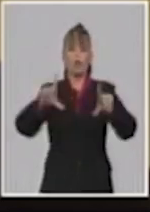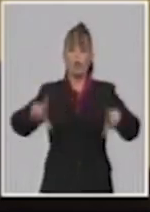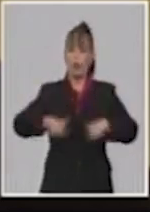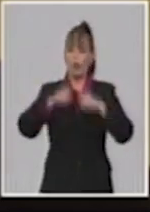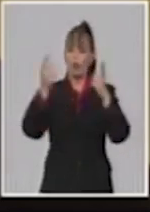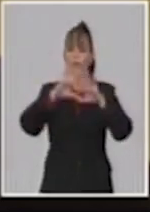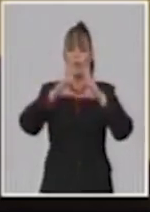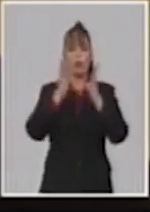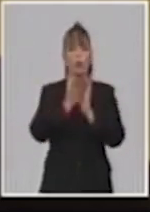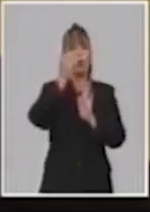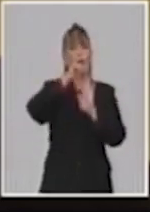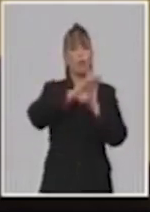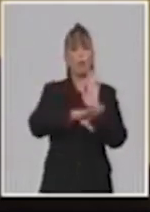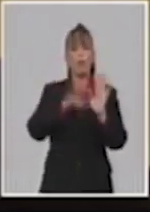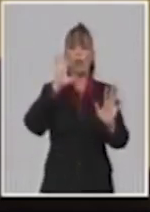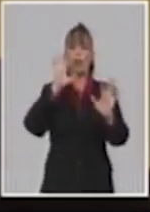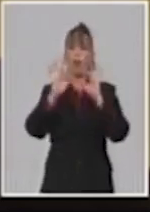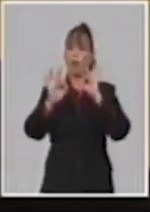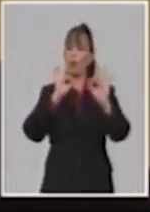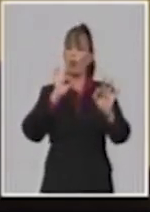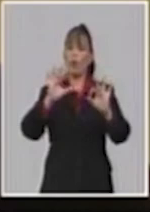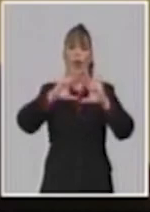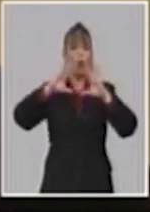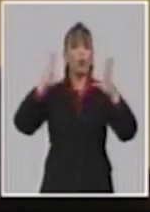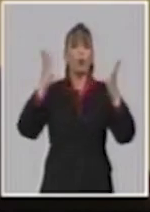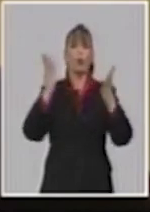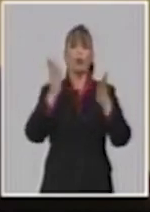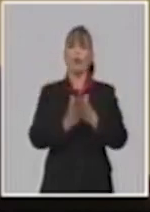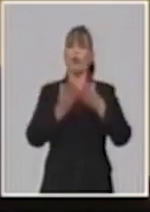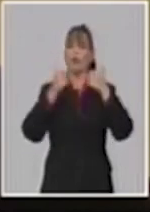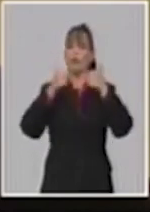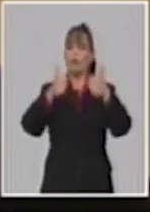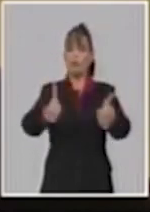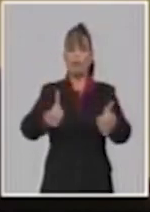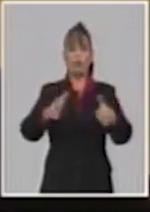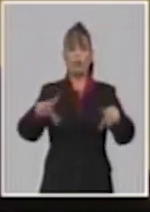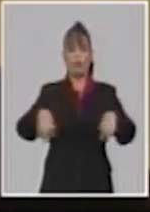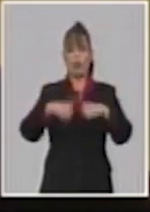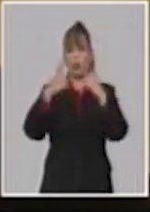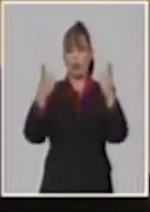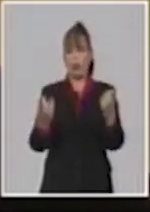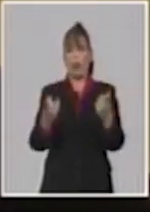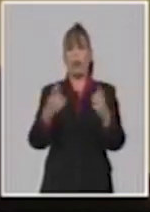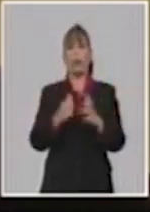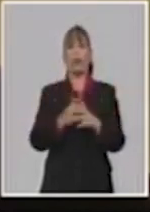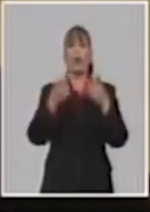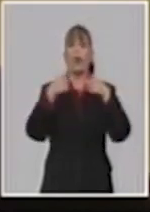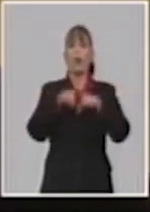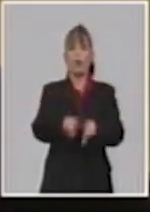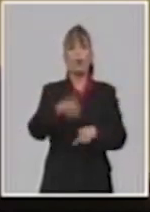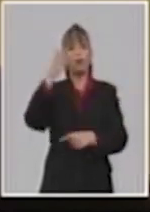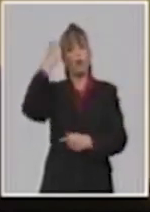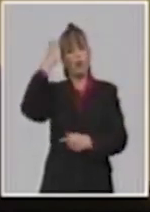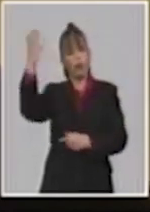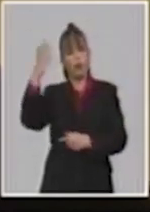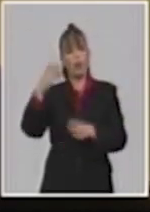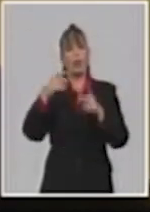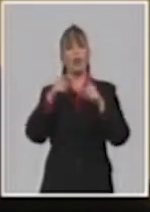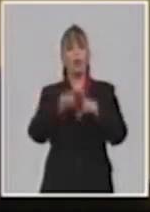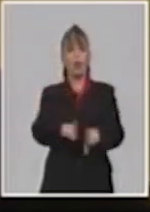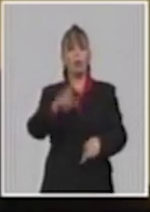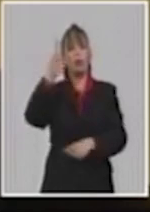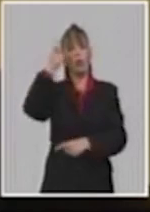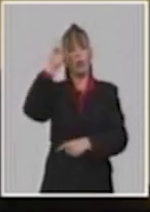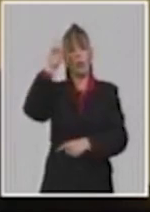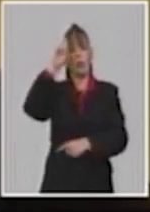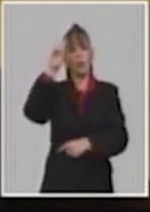protección individual y además se establecieron todos los protocolos de conjunto con las autoridades italianas del hospital para si existiese